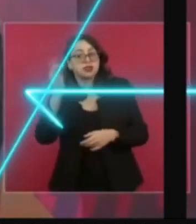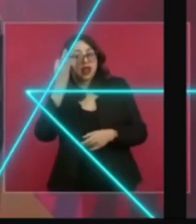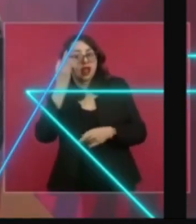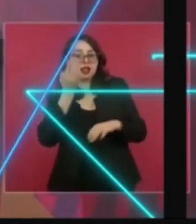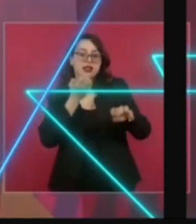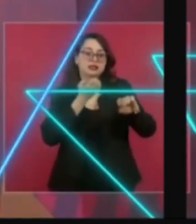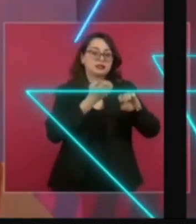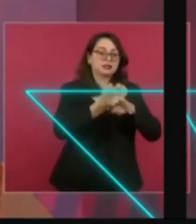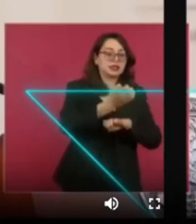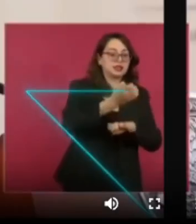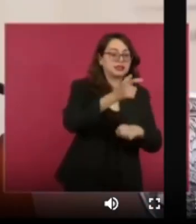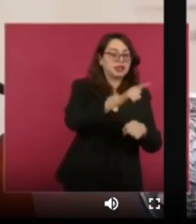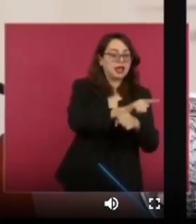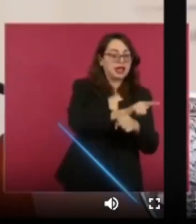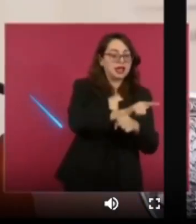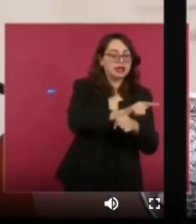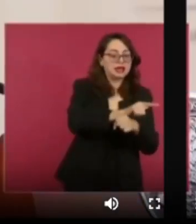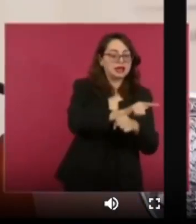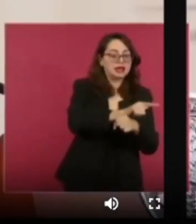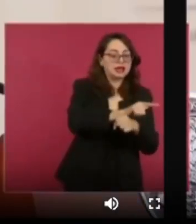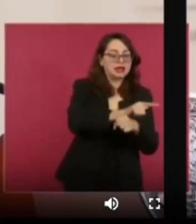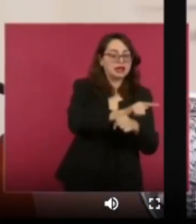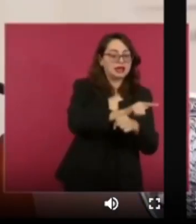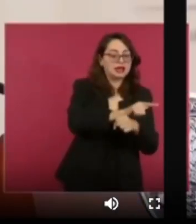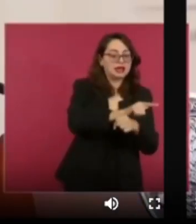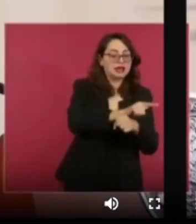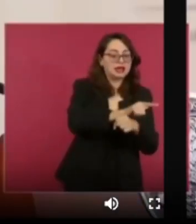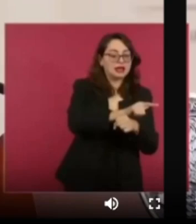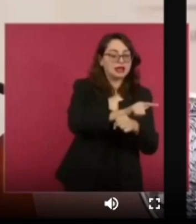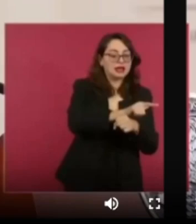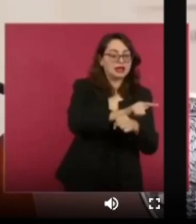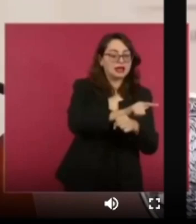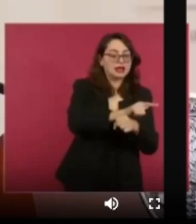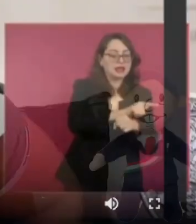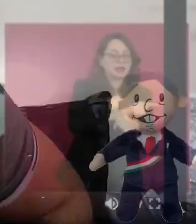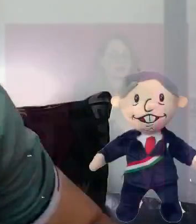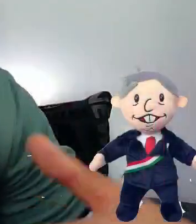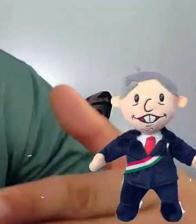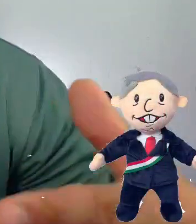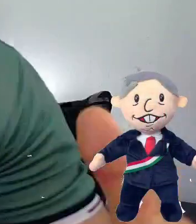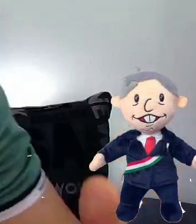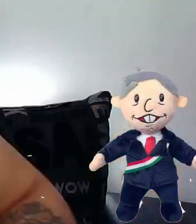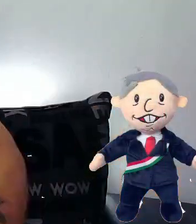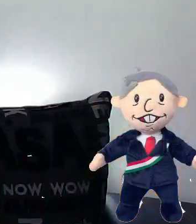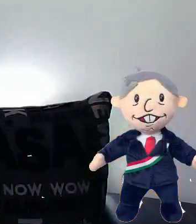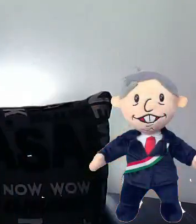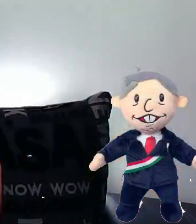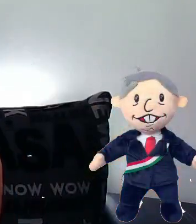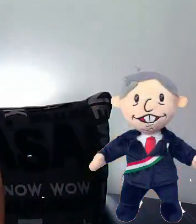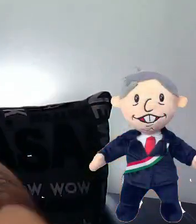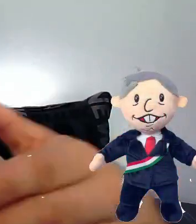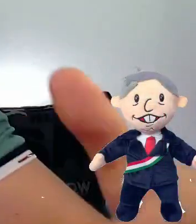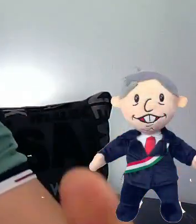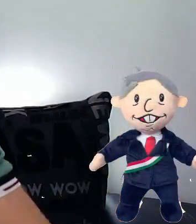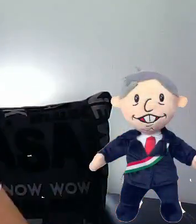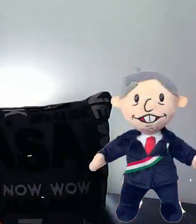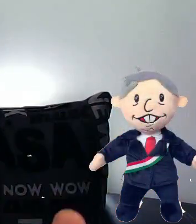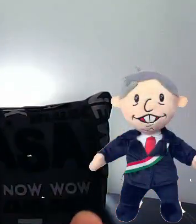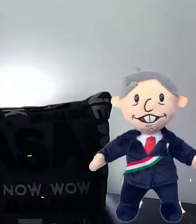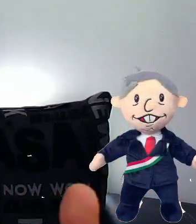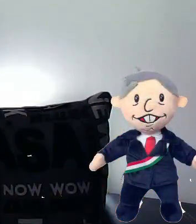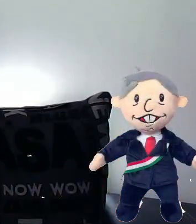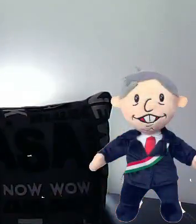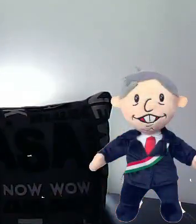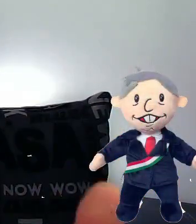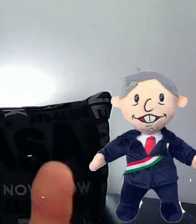hecho el engrose famoso ojo eh ojo porque esto es muy muy importante como con el tema de Salinas pliego